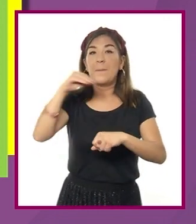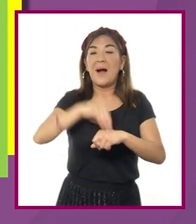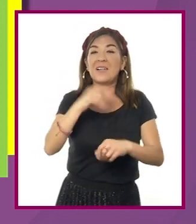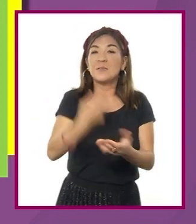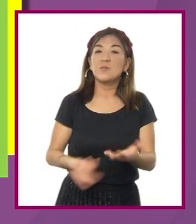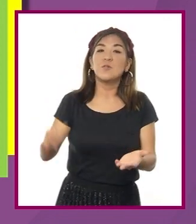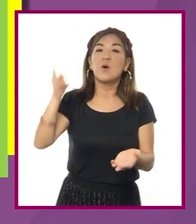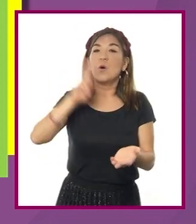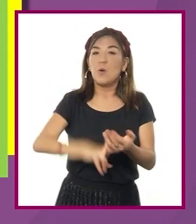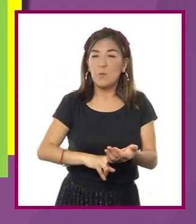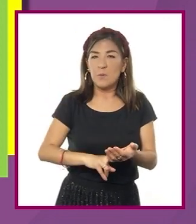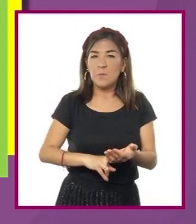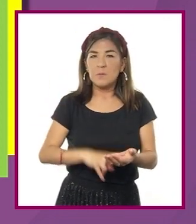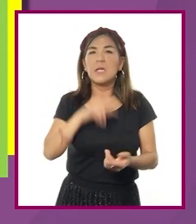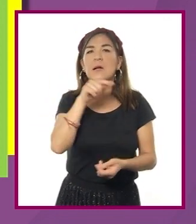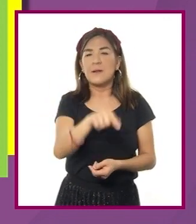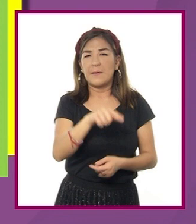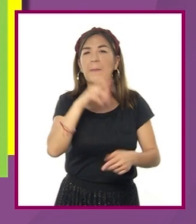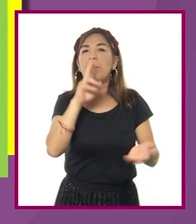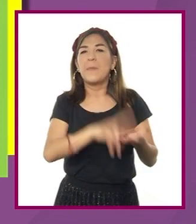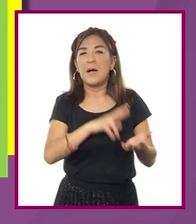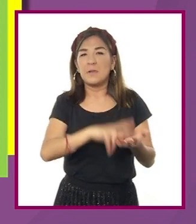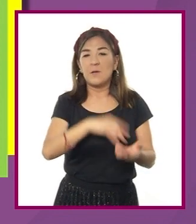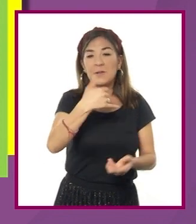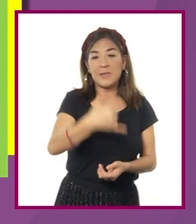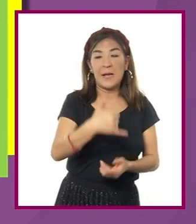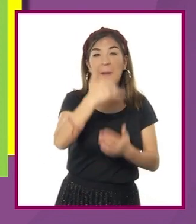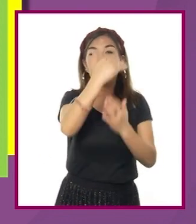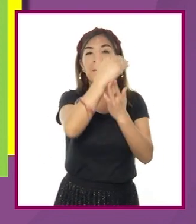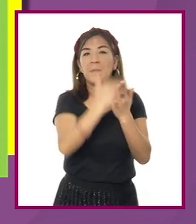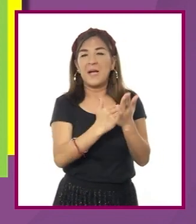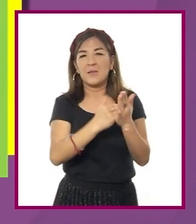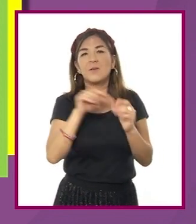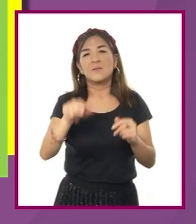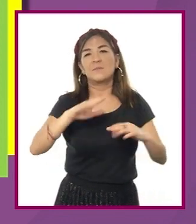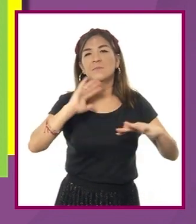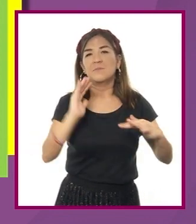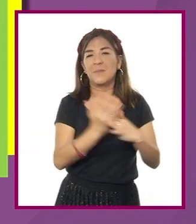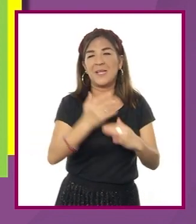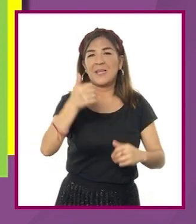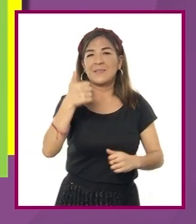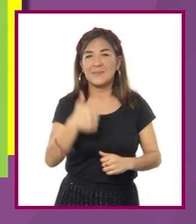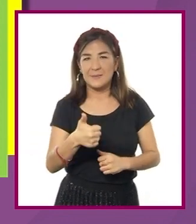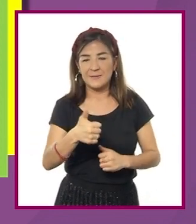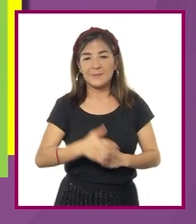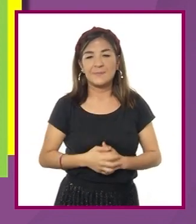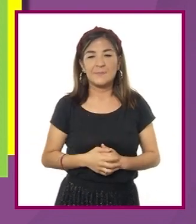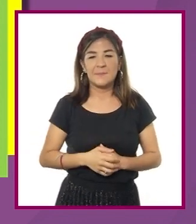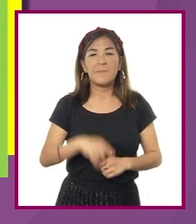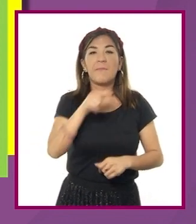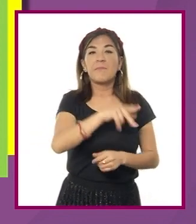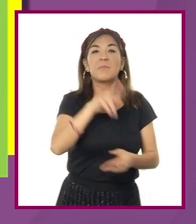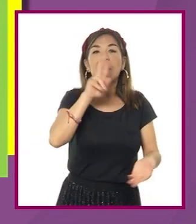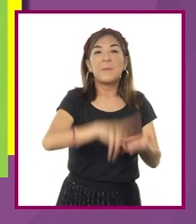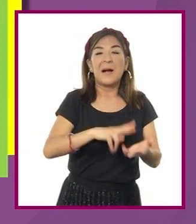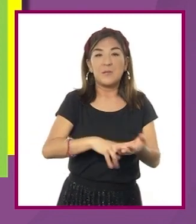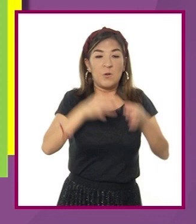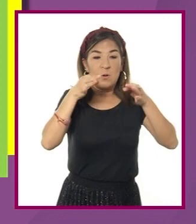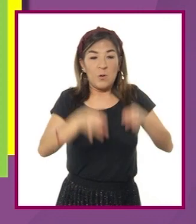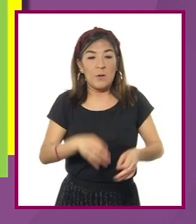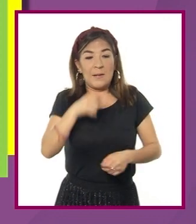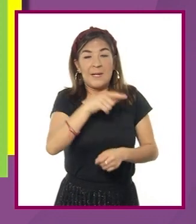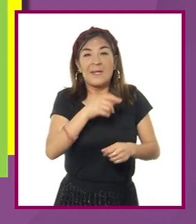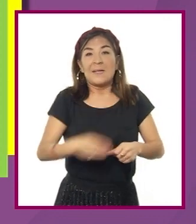doble, entonces el valor de y se reducirá a la mitad. Si el valor original de x aumenta